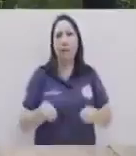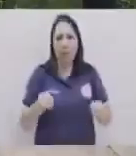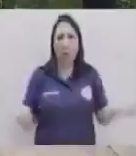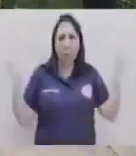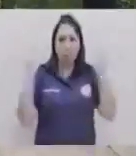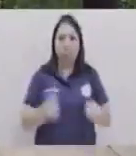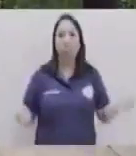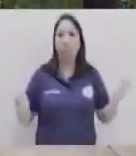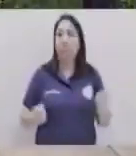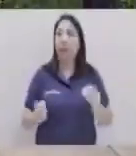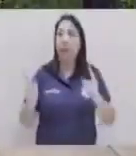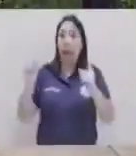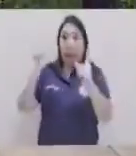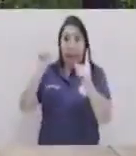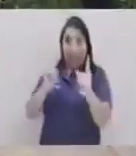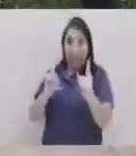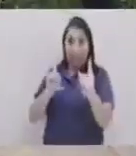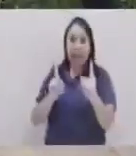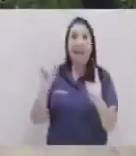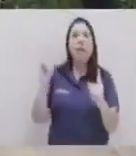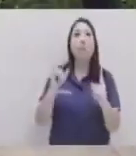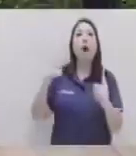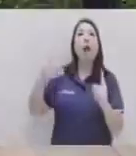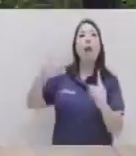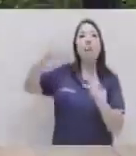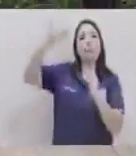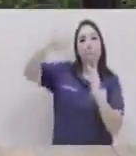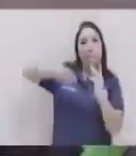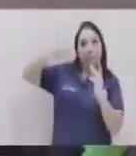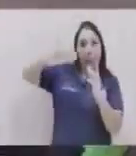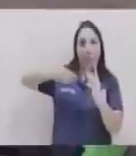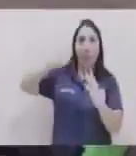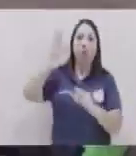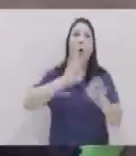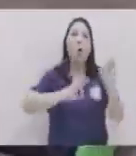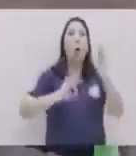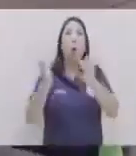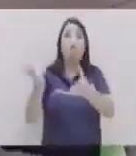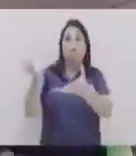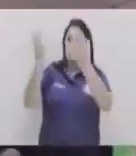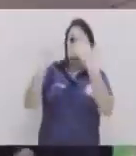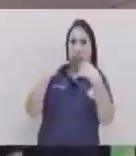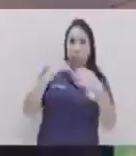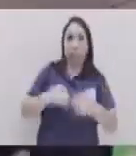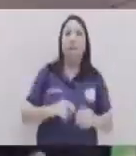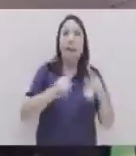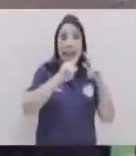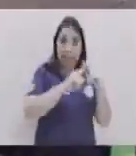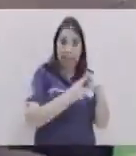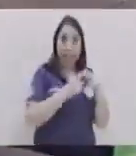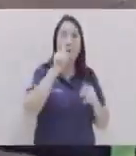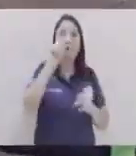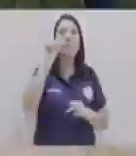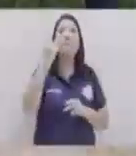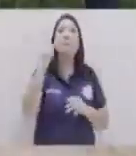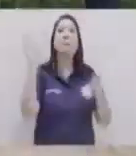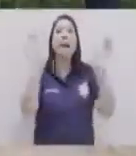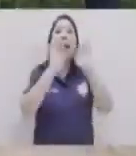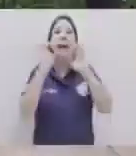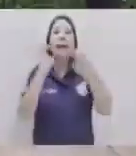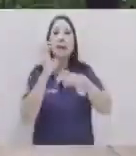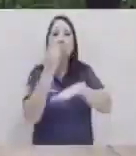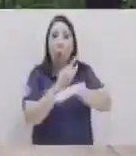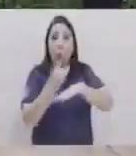profesor de atrás será la pared o será el que va a recibir el balón. Inicio. ¿Te recuerdas del primer ejercicio